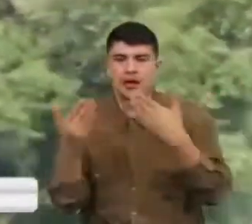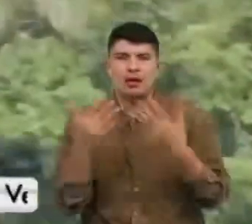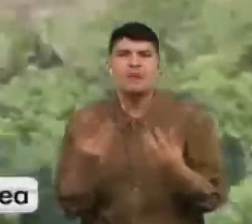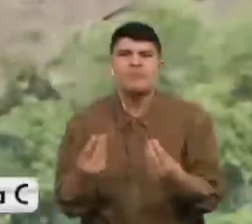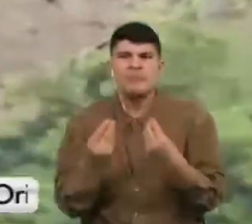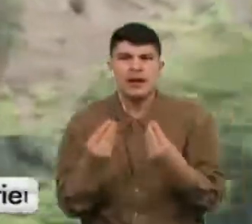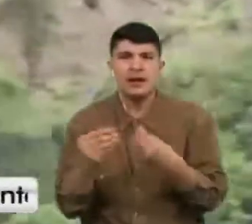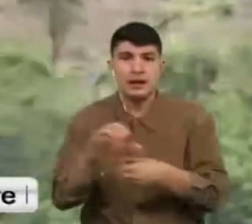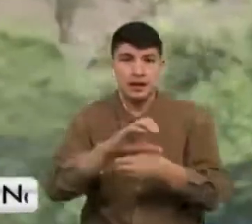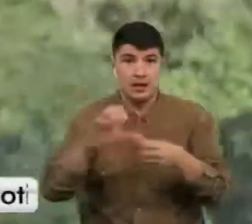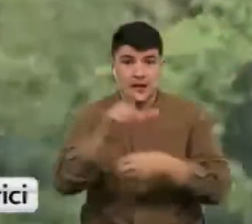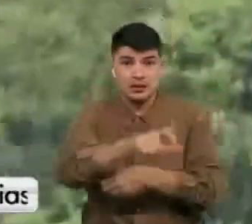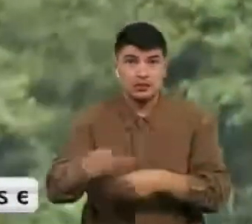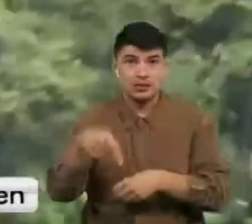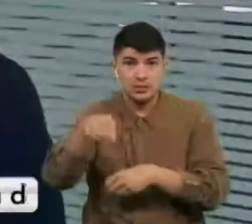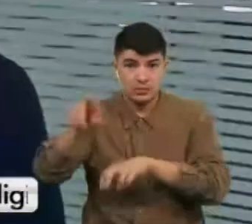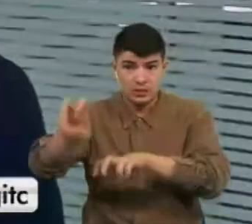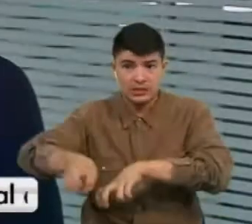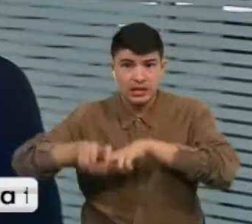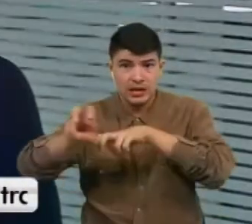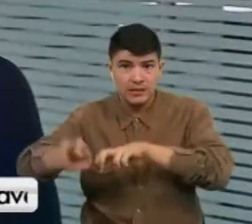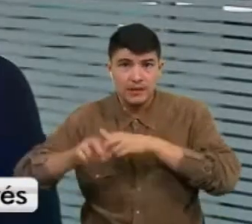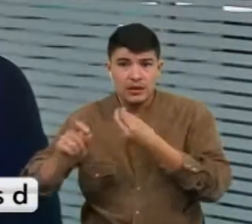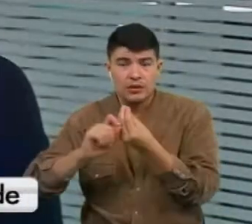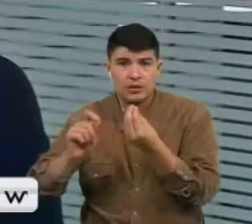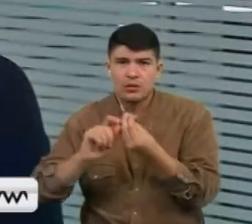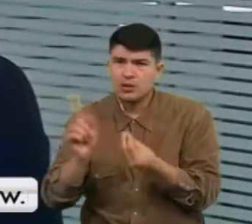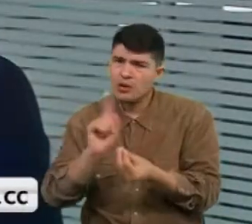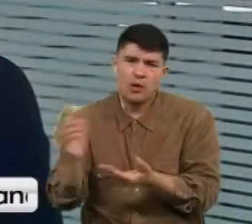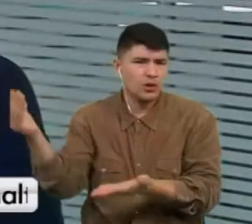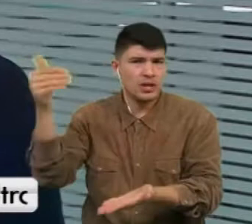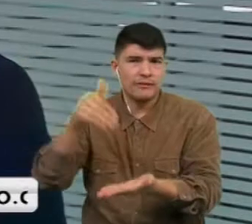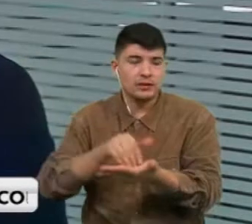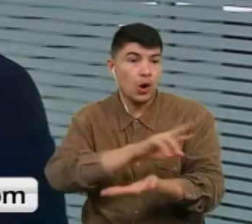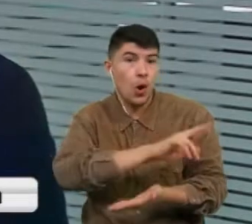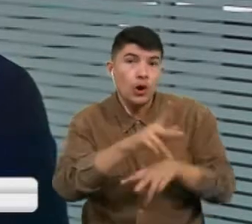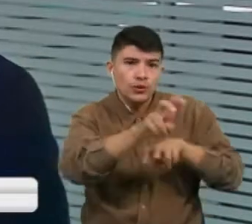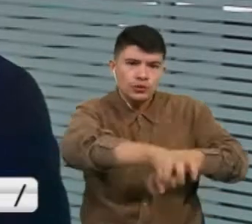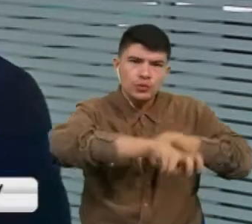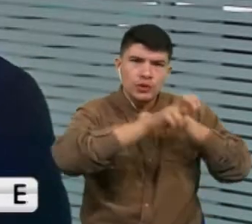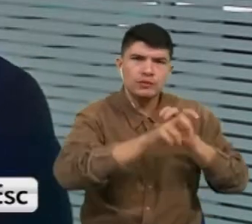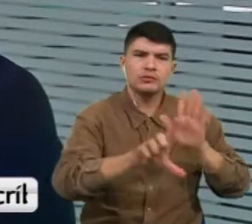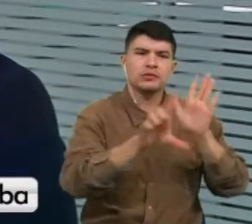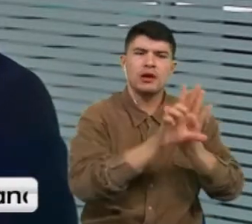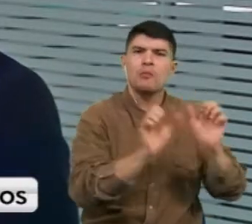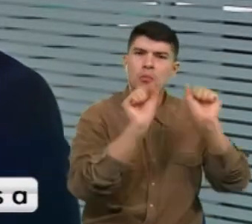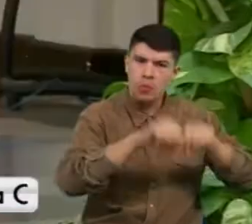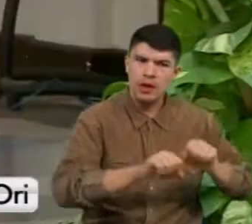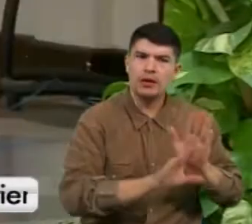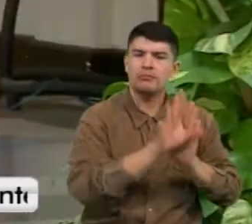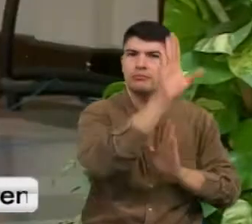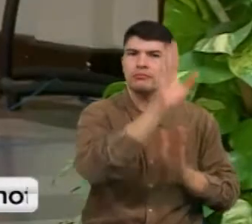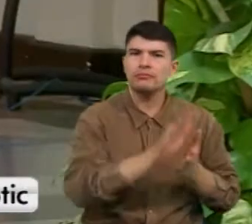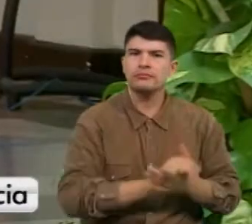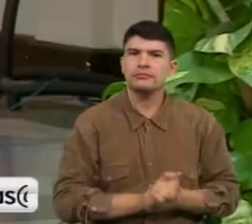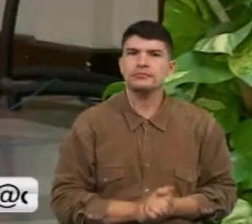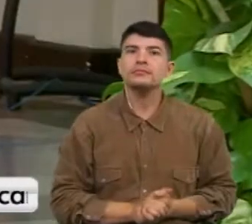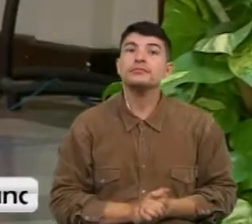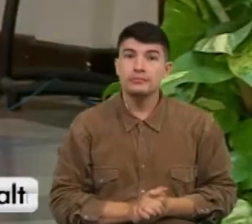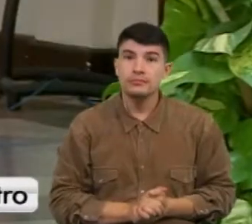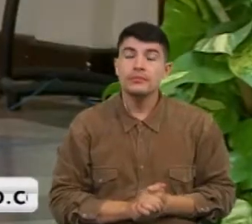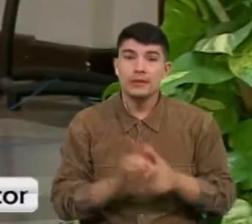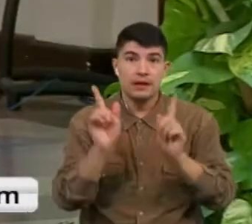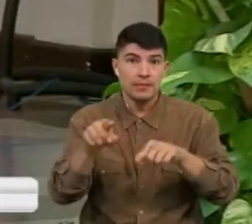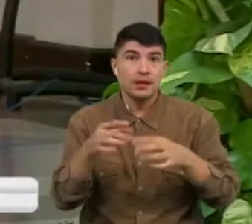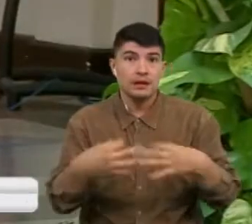los ciudadanos que están sembrando coca no lo vuelvan a hacer y encuentren en otros cultivos alternativas diferentes para salir adelante. Muy bien, de igual manera es